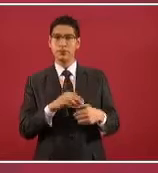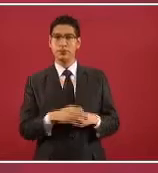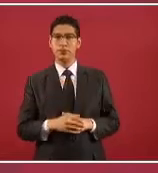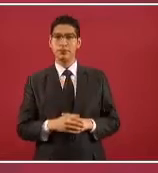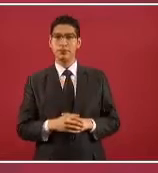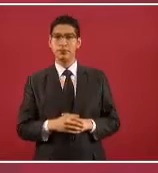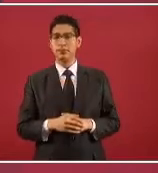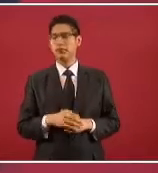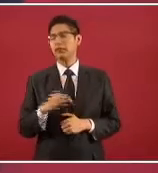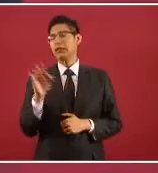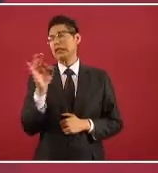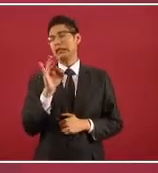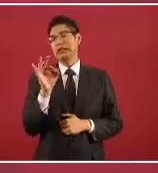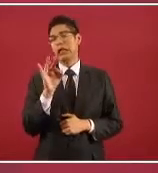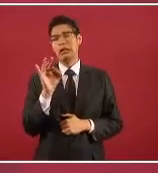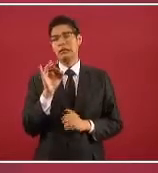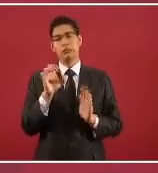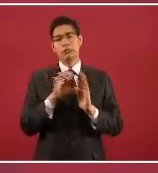Alguien quiere